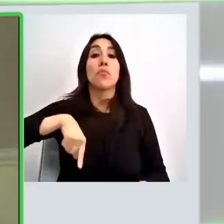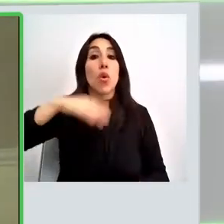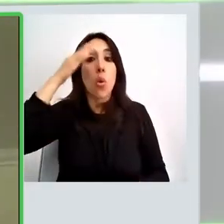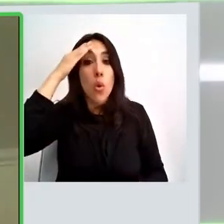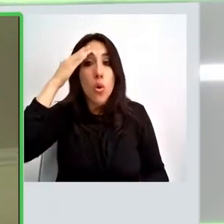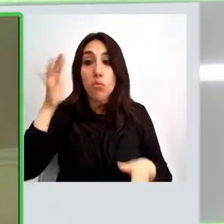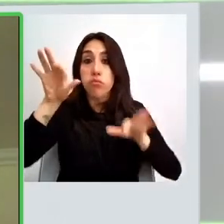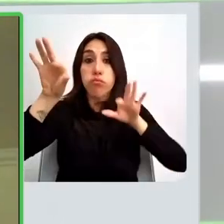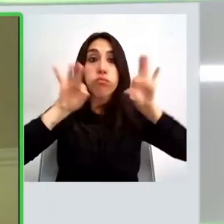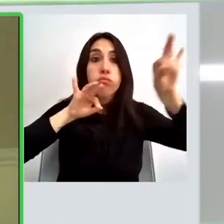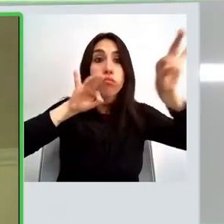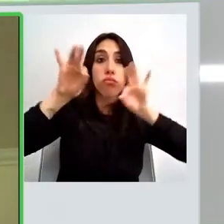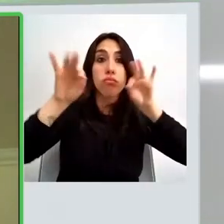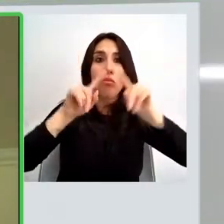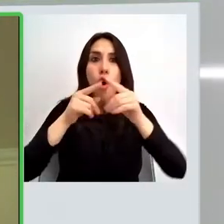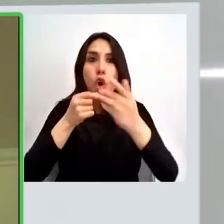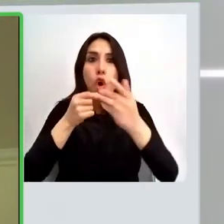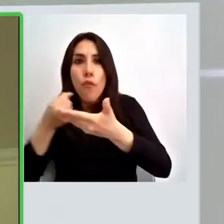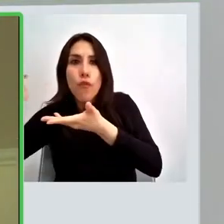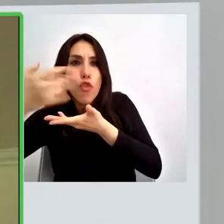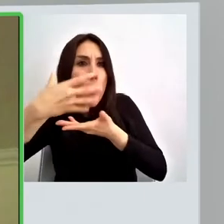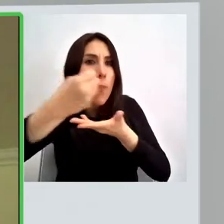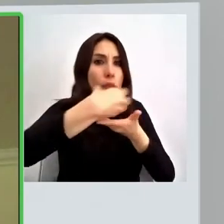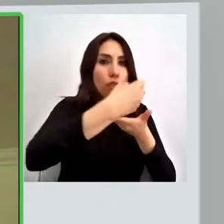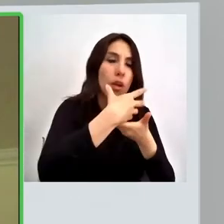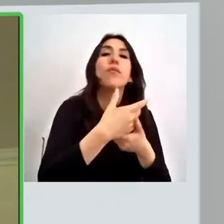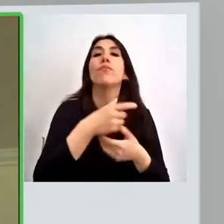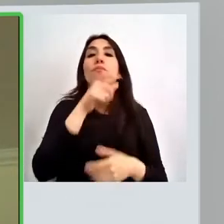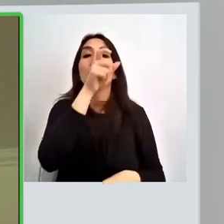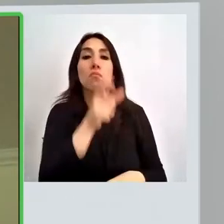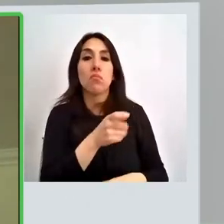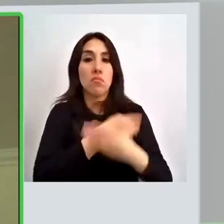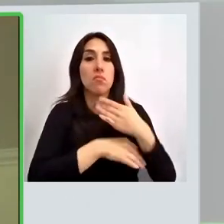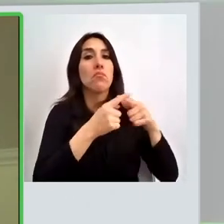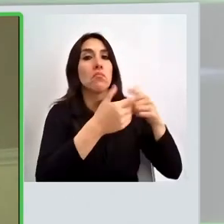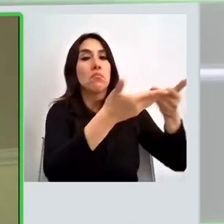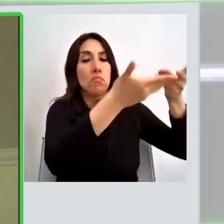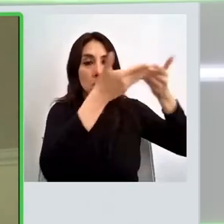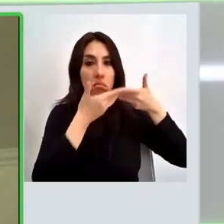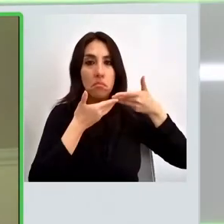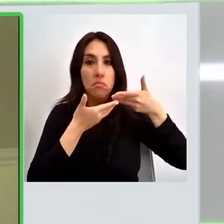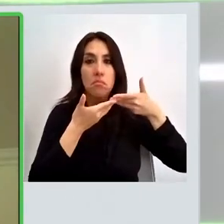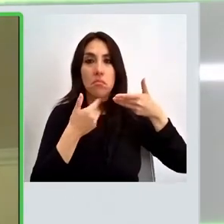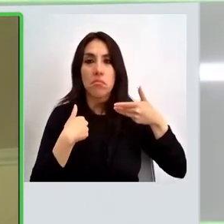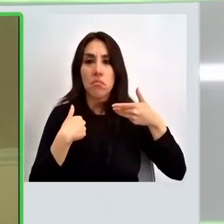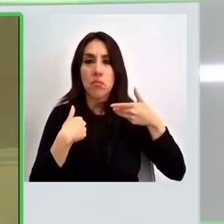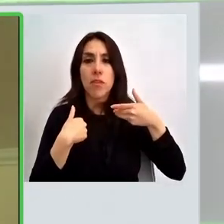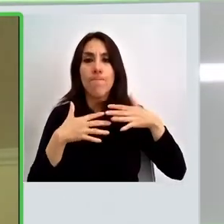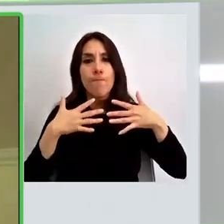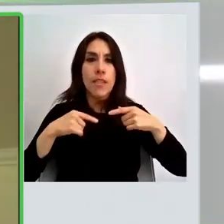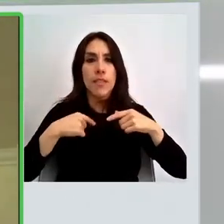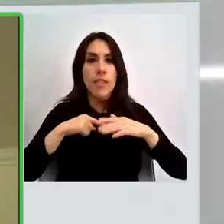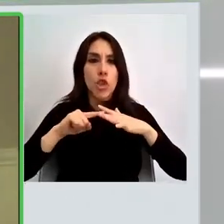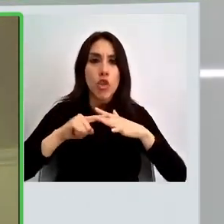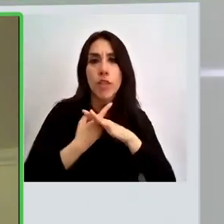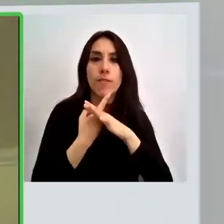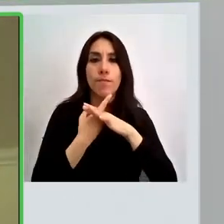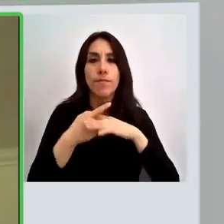les entrega el apoyo correcto porque primero tienen que acercarse a la comunidad con discapacidad